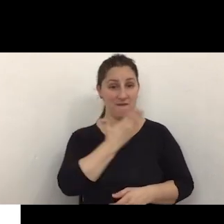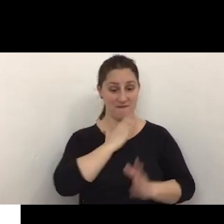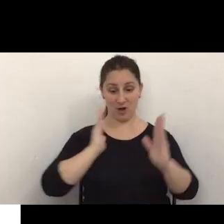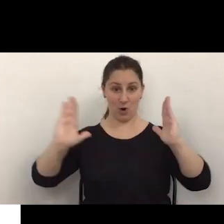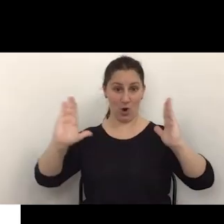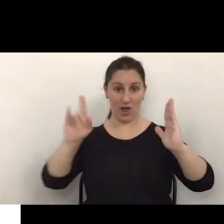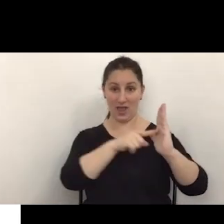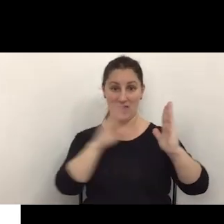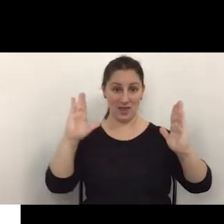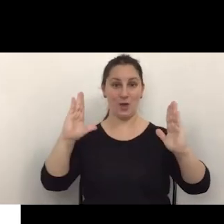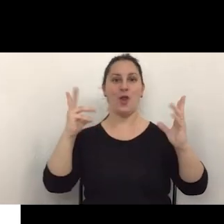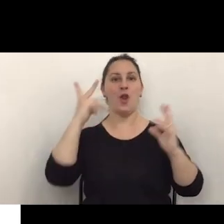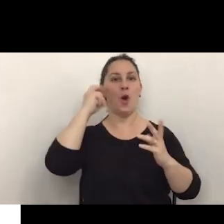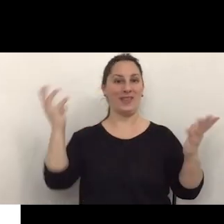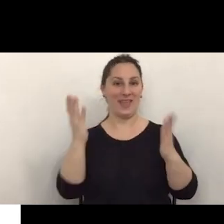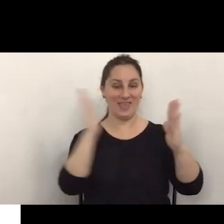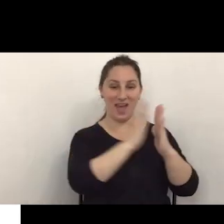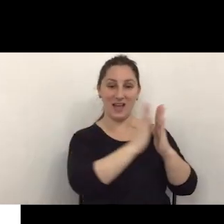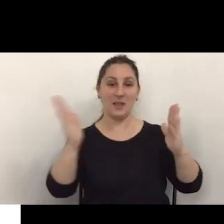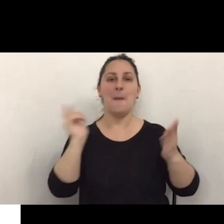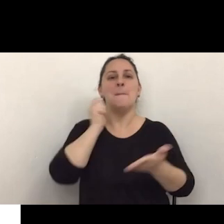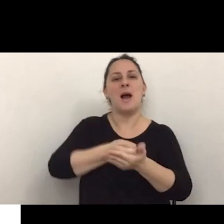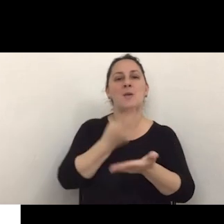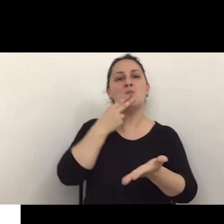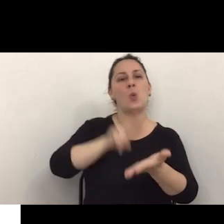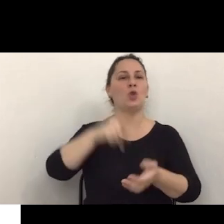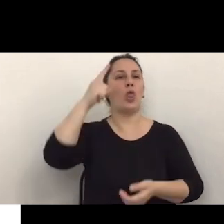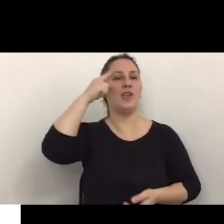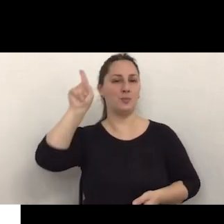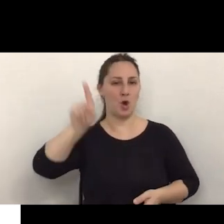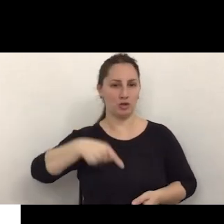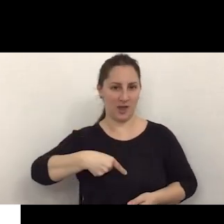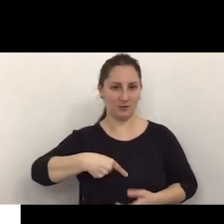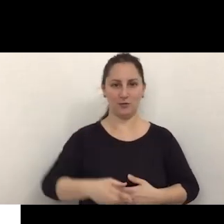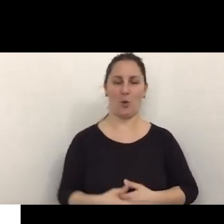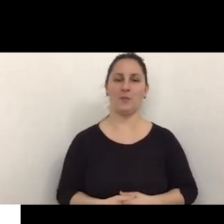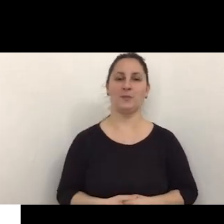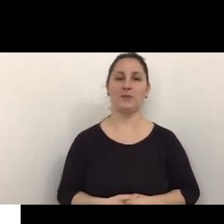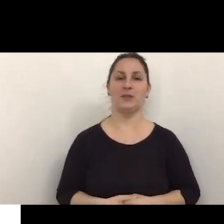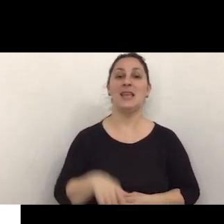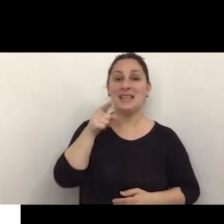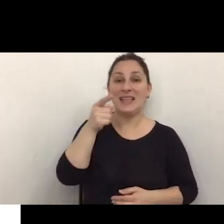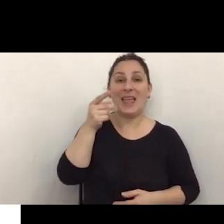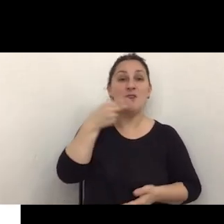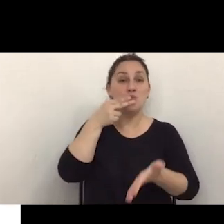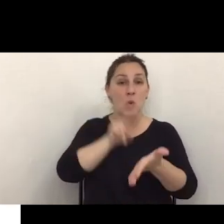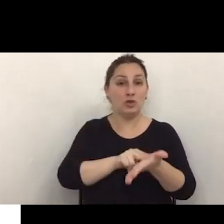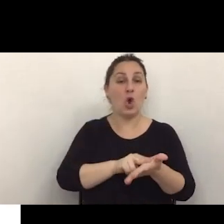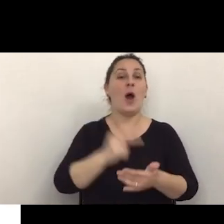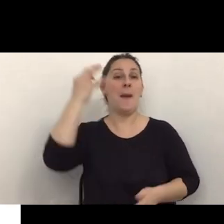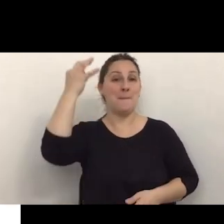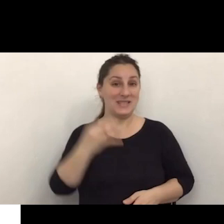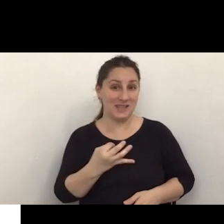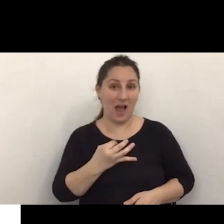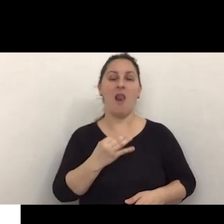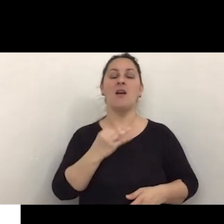que es los 90 días corridos, pagará un impuesto del 10%, y ese impuesto especial, después de